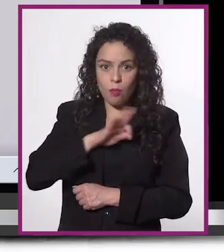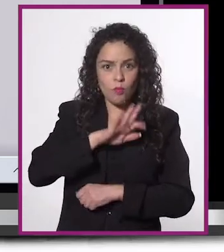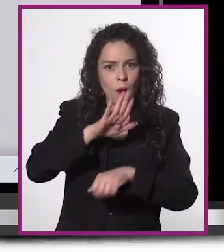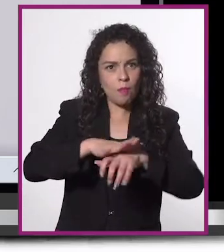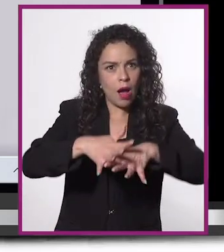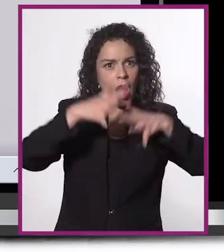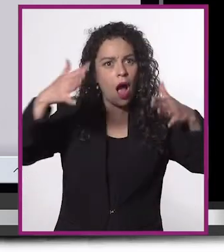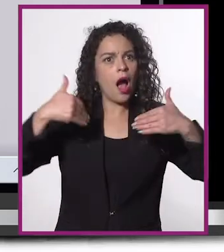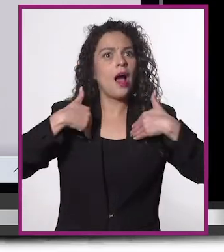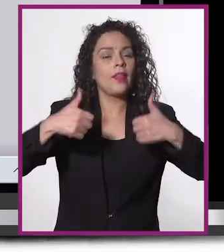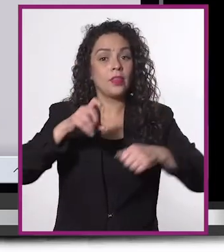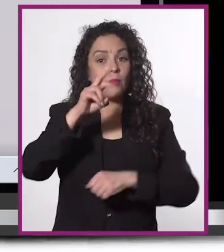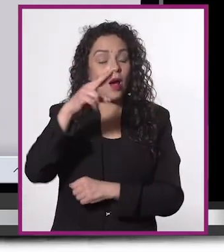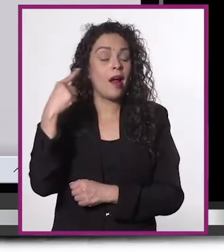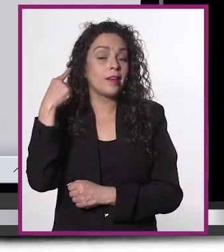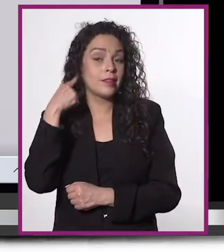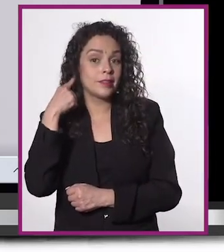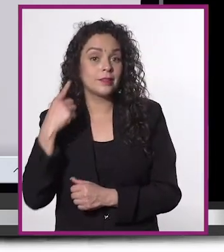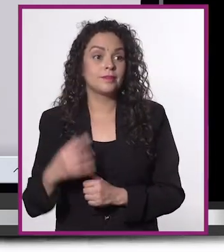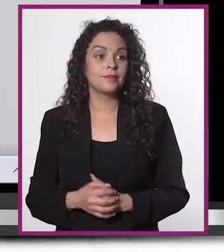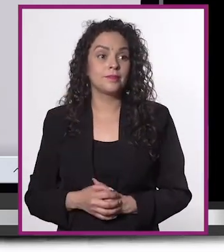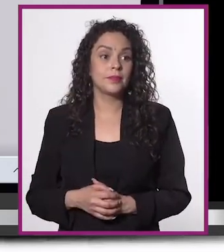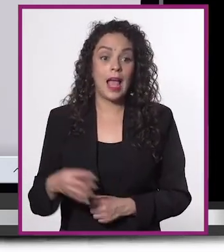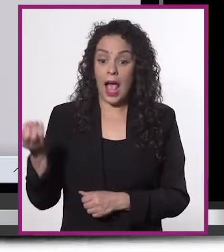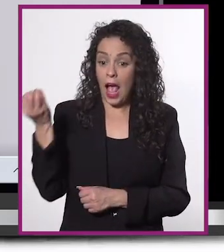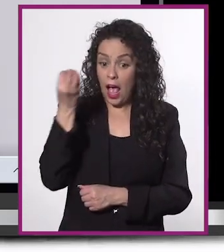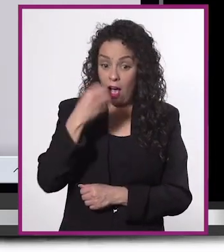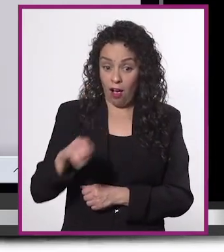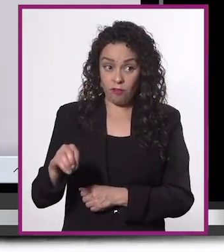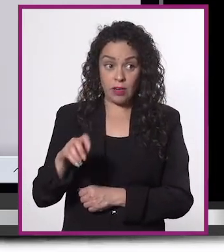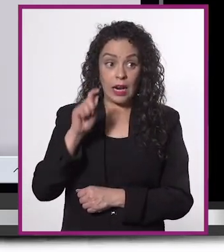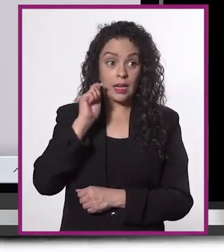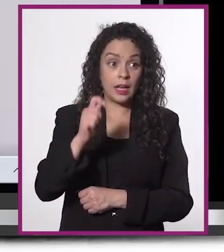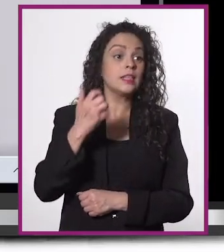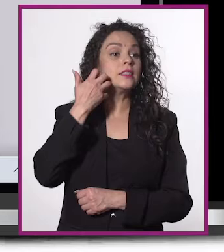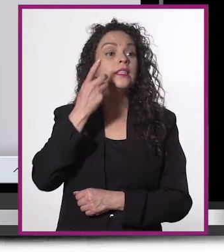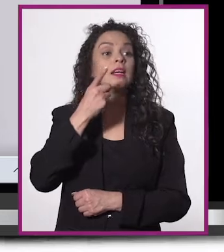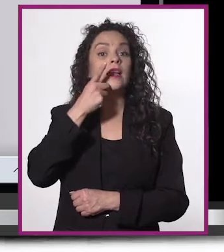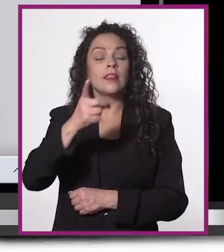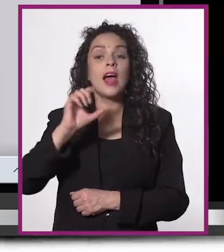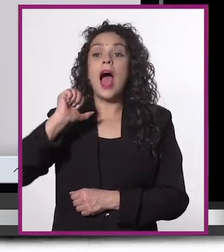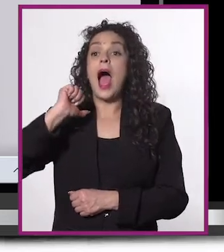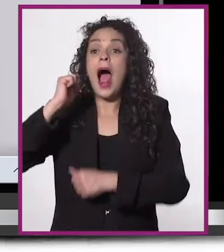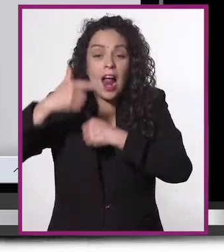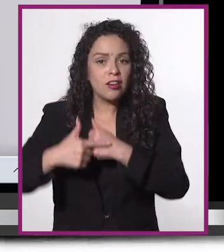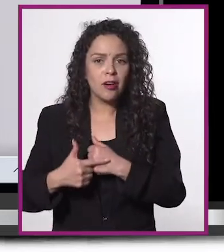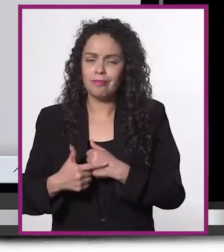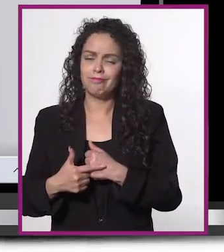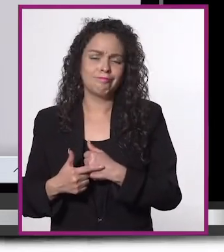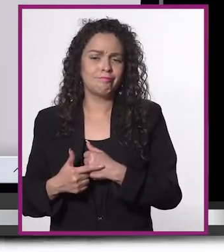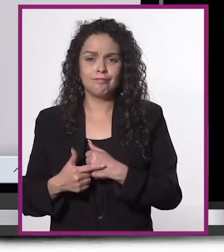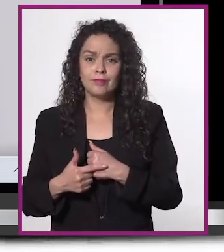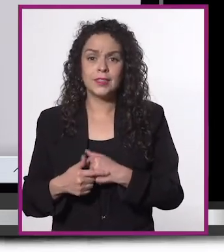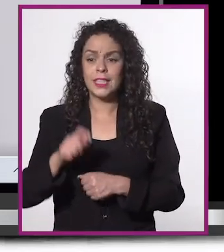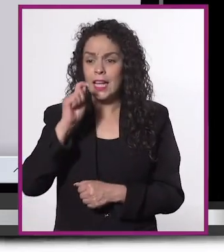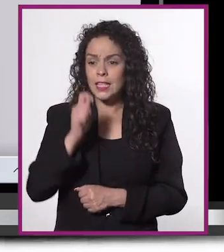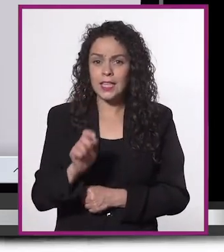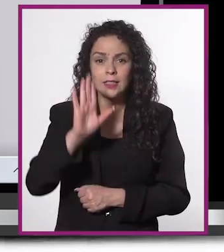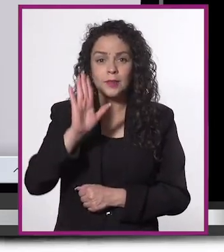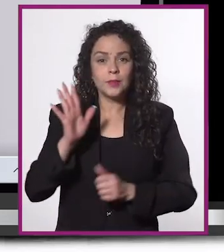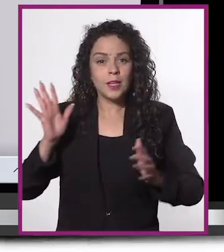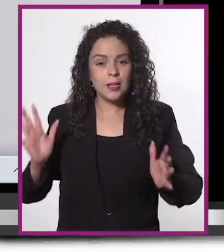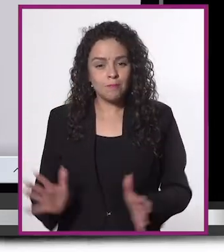No está forzosamente afianzado a un significado. Es un estímulo